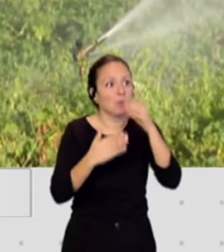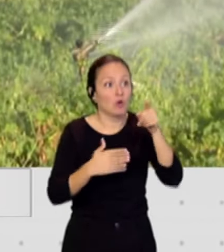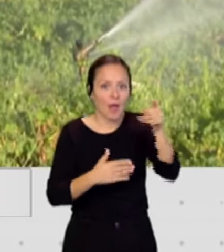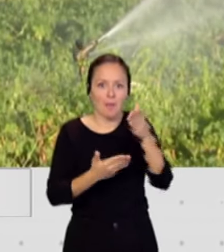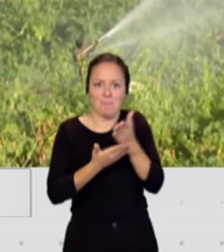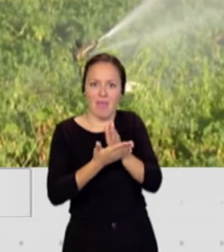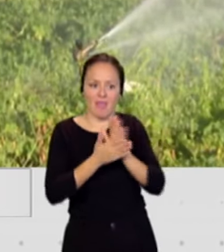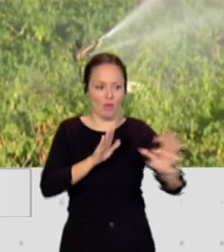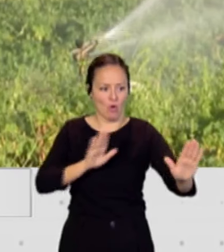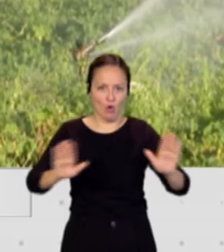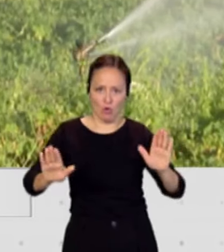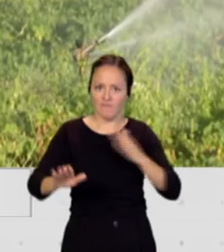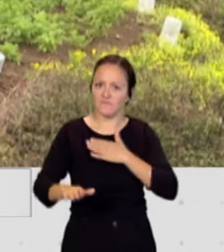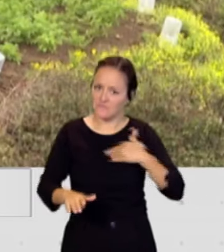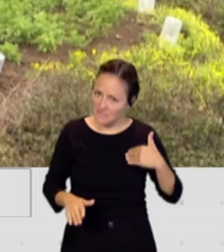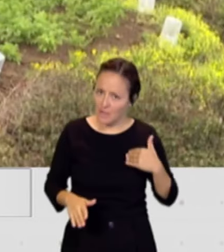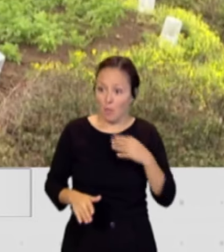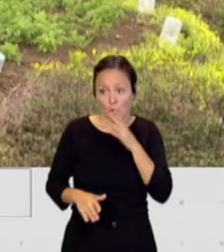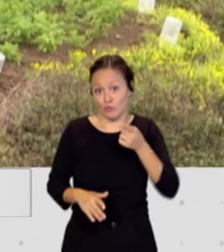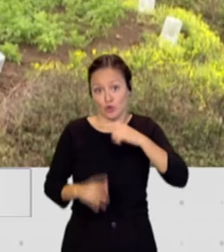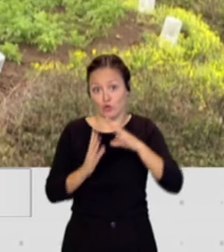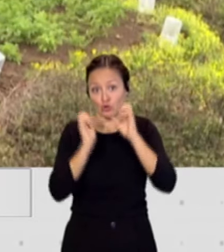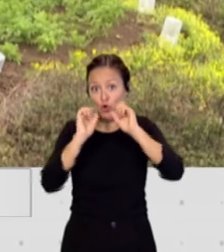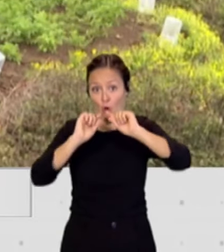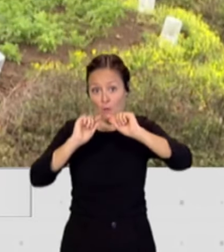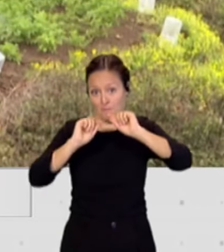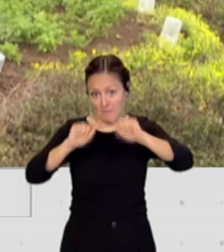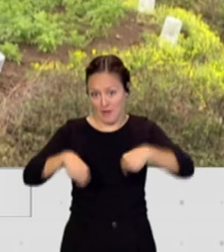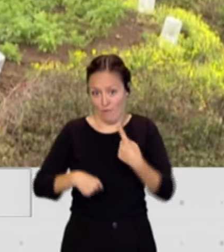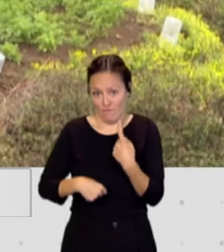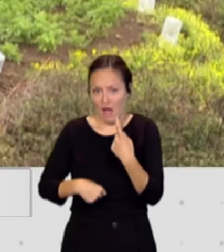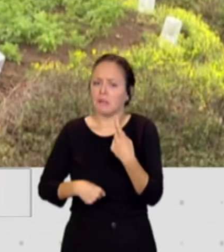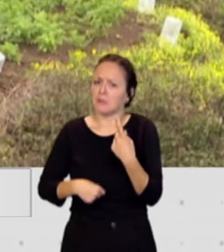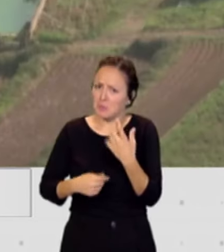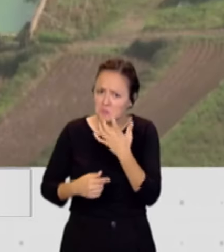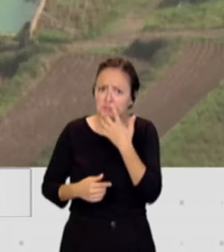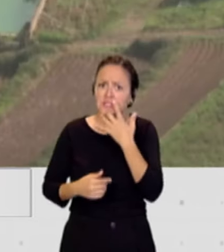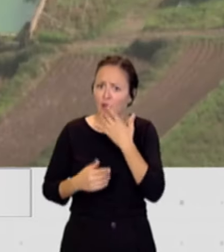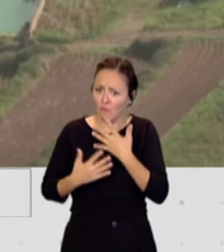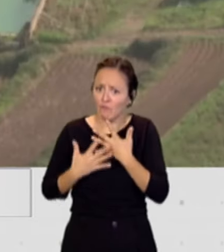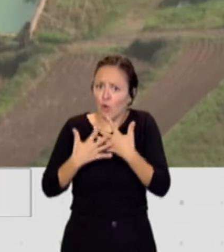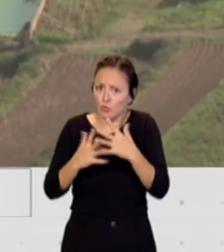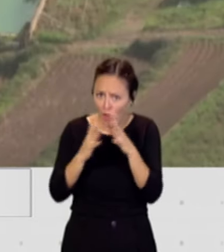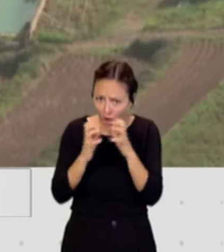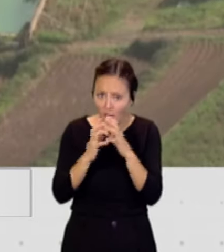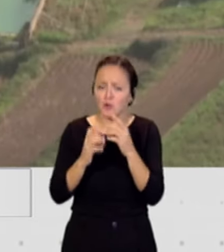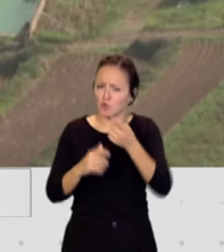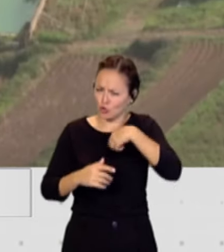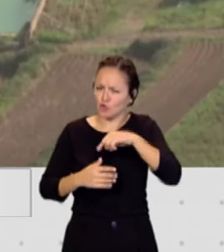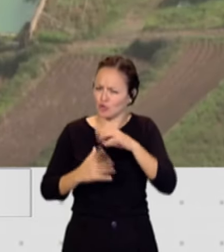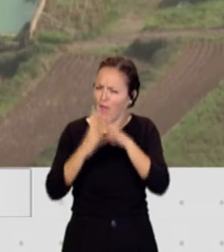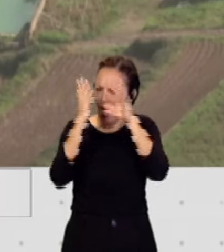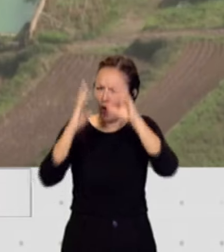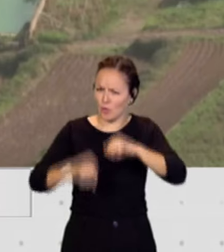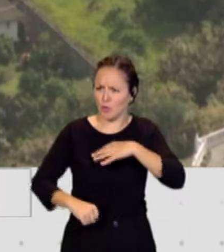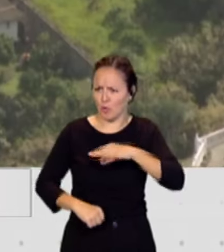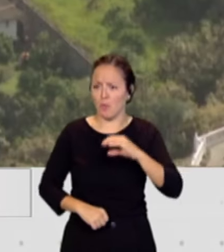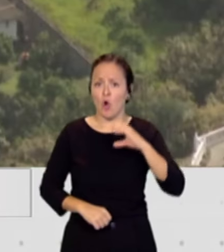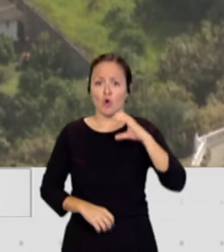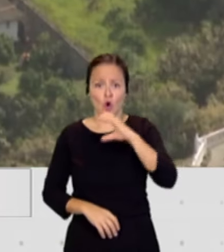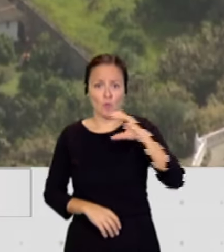esta situación de falta de convenio eh seremos capaces de de llegar a un acuerdo comisiones